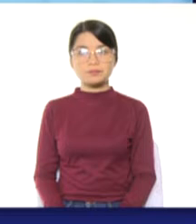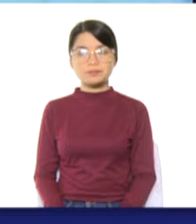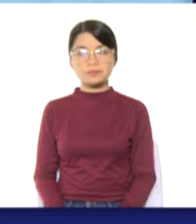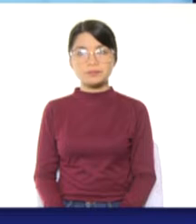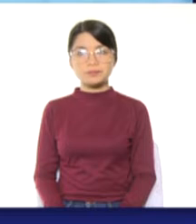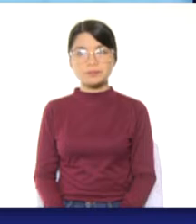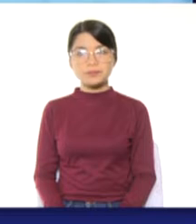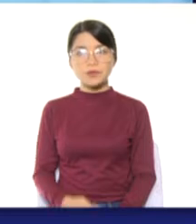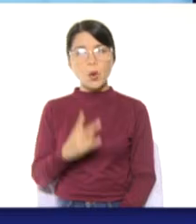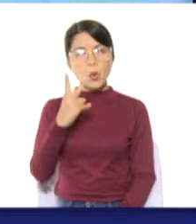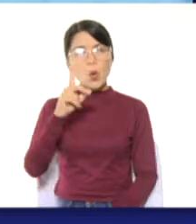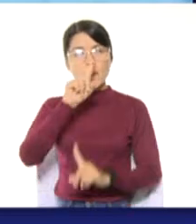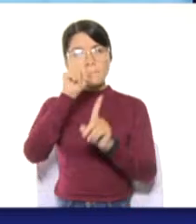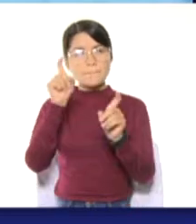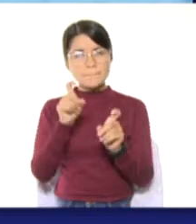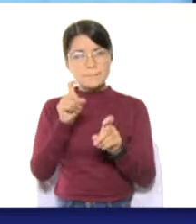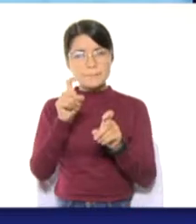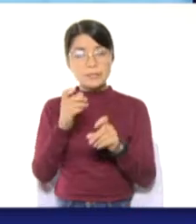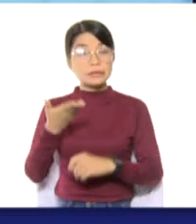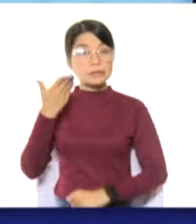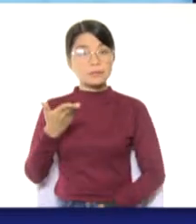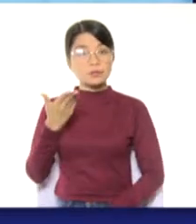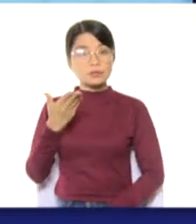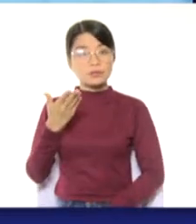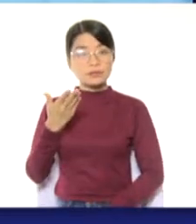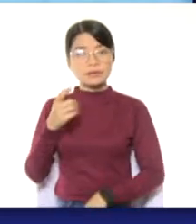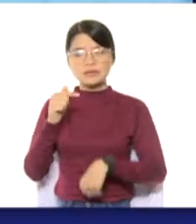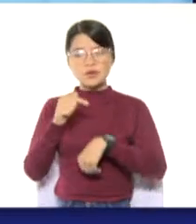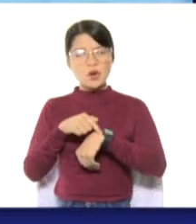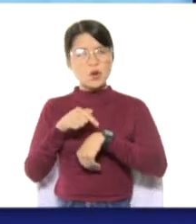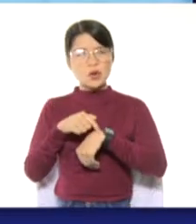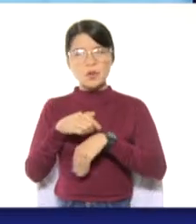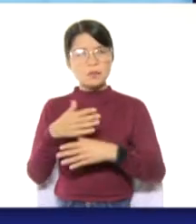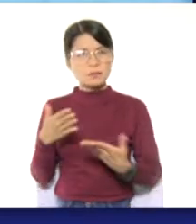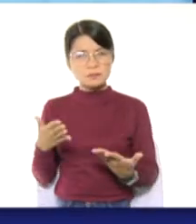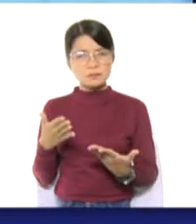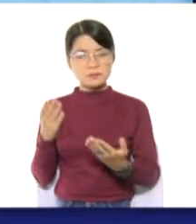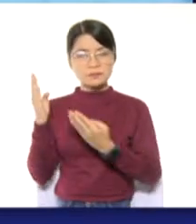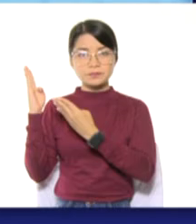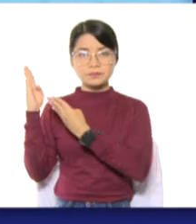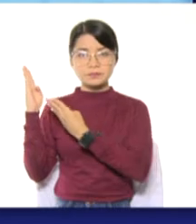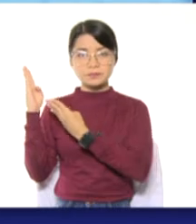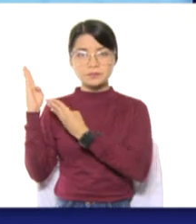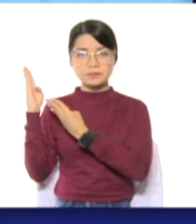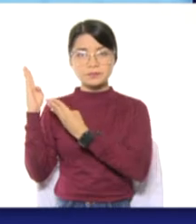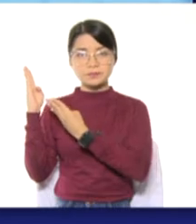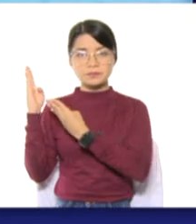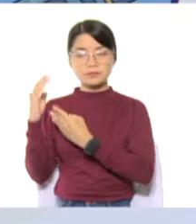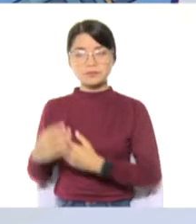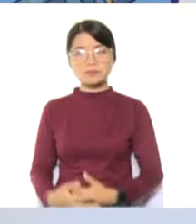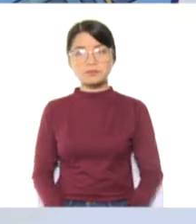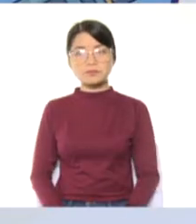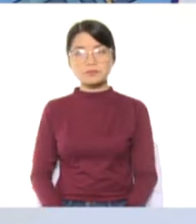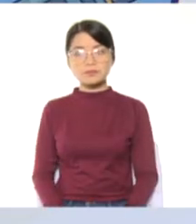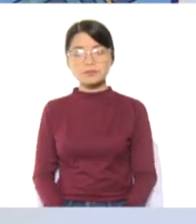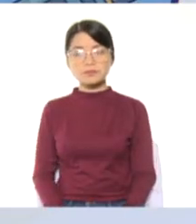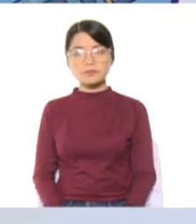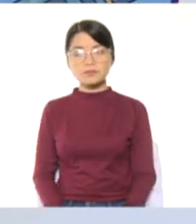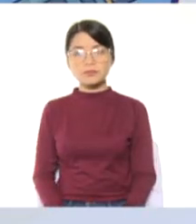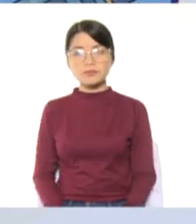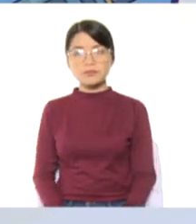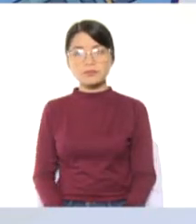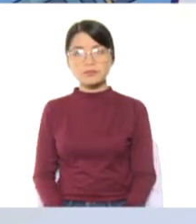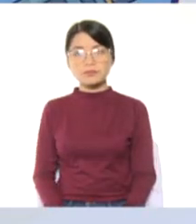importantes, que son, what time is it? O what is the time, o what's the time. Que